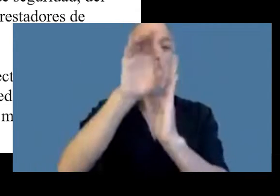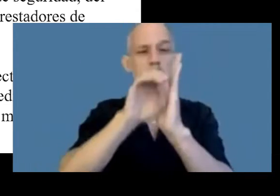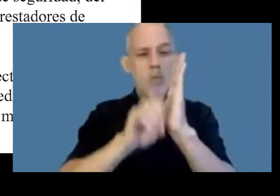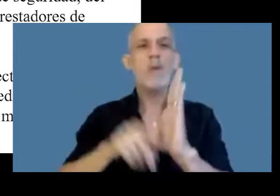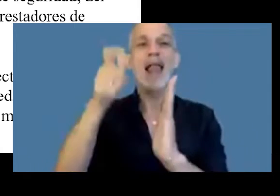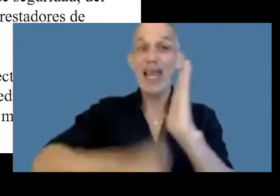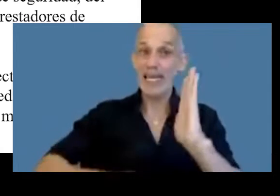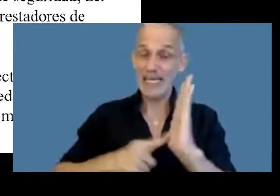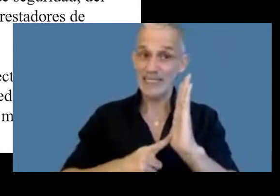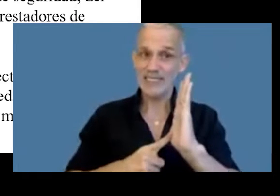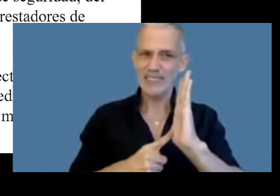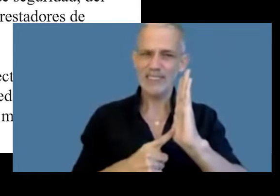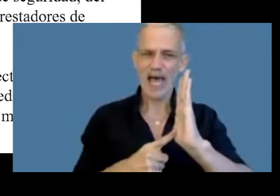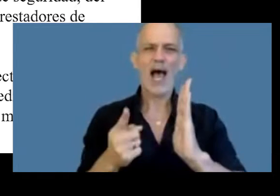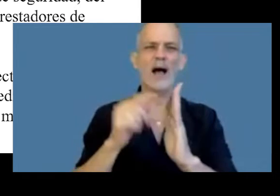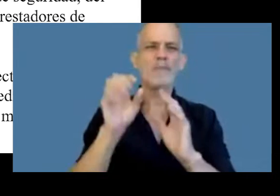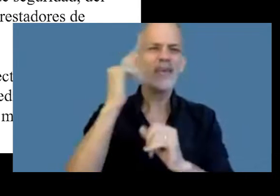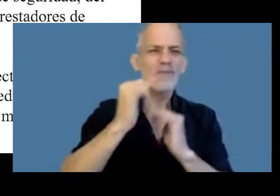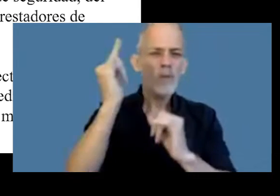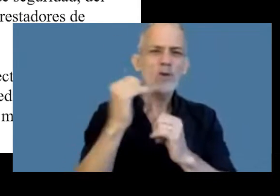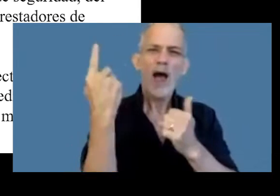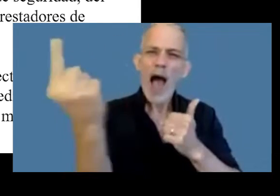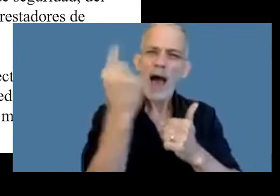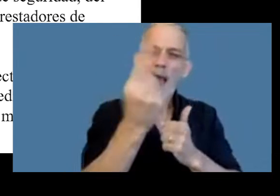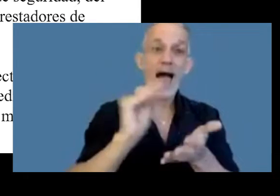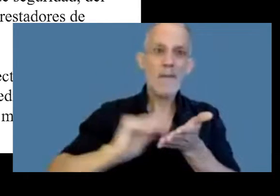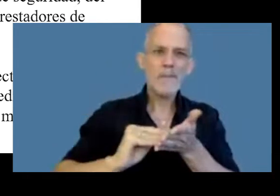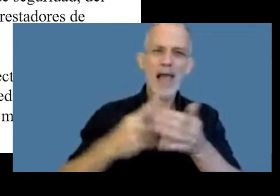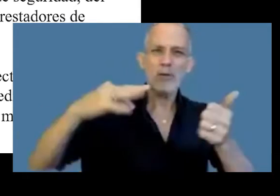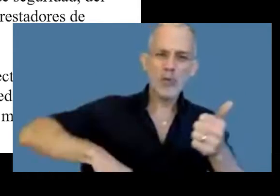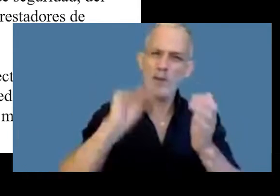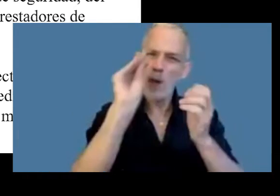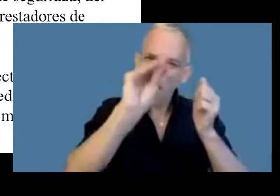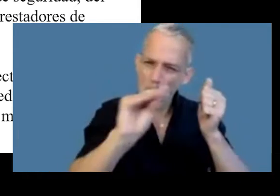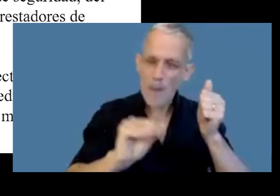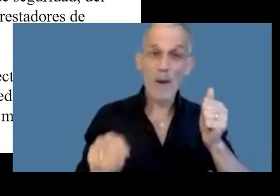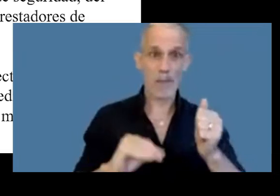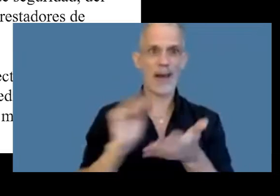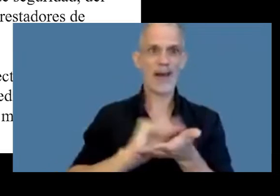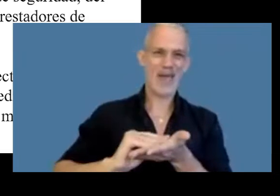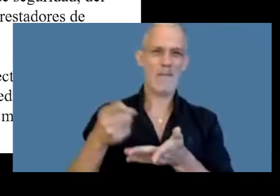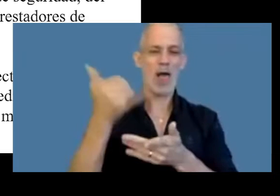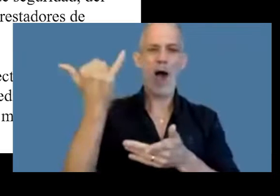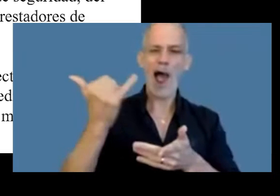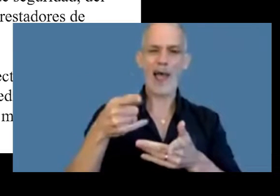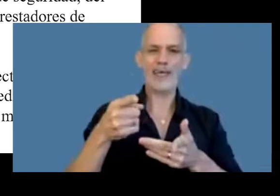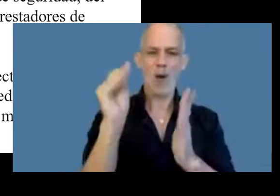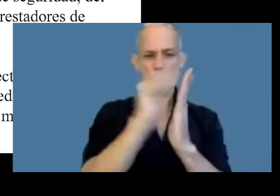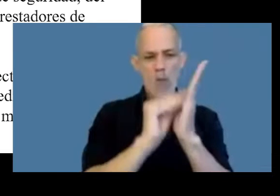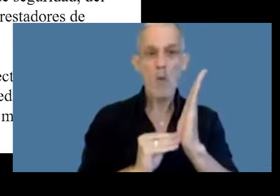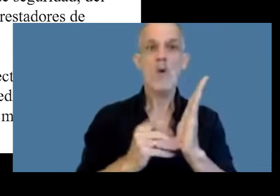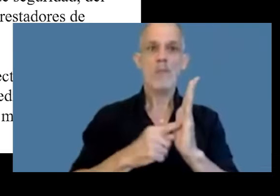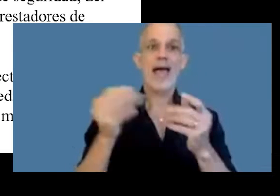detallando en los datos de cada empleado la remuneración del personal en relación de dependencia, empleados